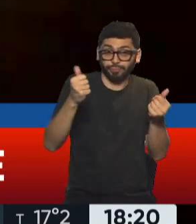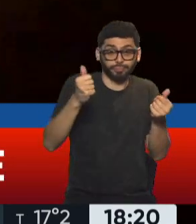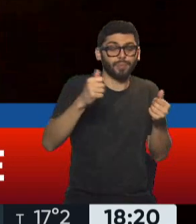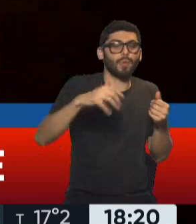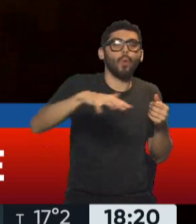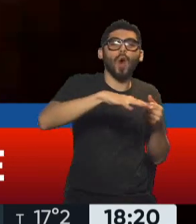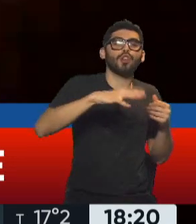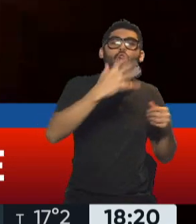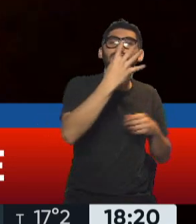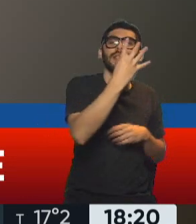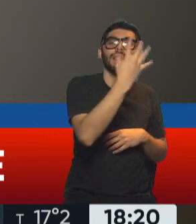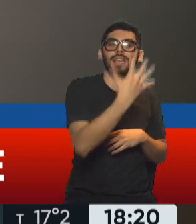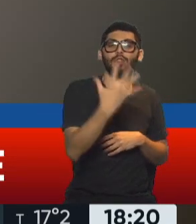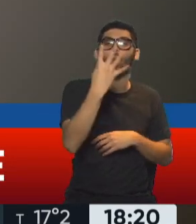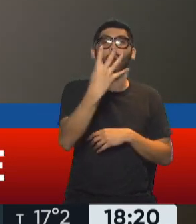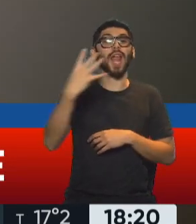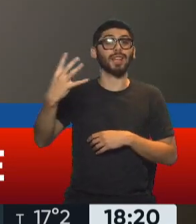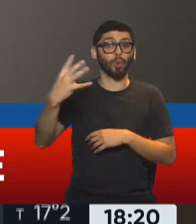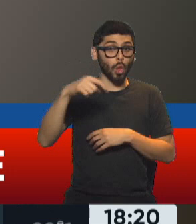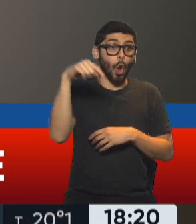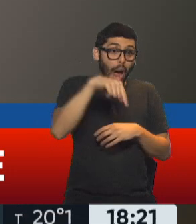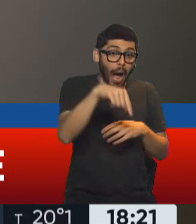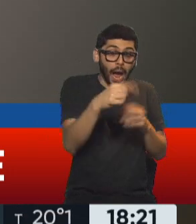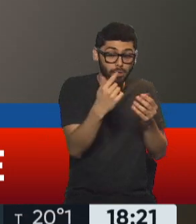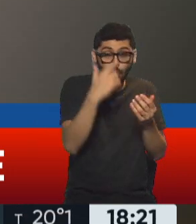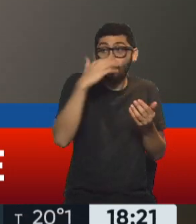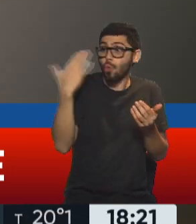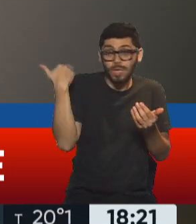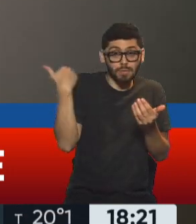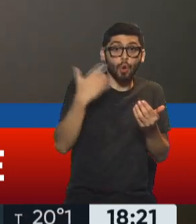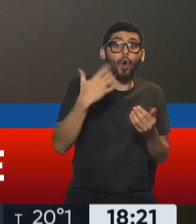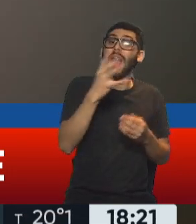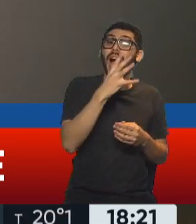provincial, donde justamente se la vio por última vez a Guadalupe el 14 de junio.